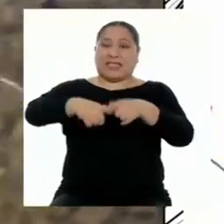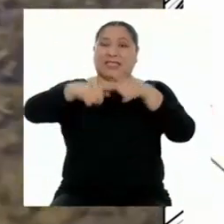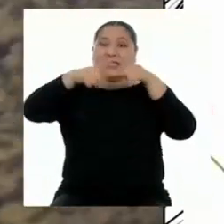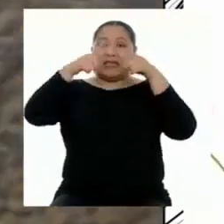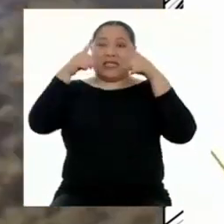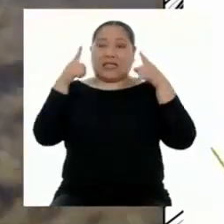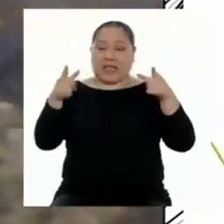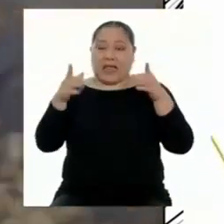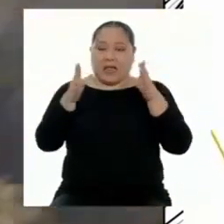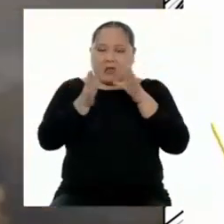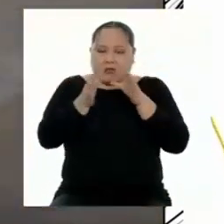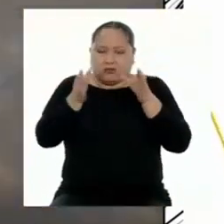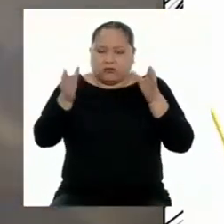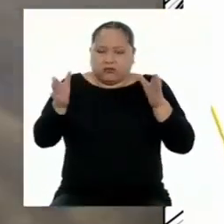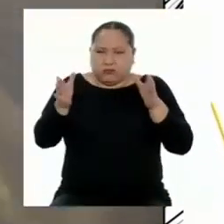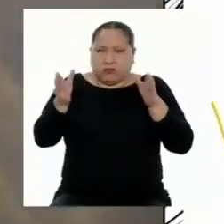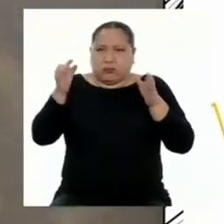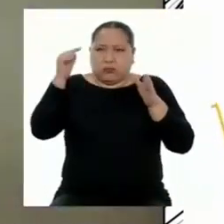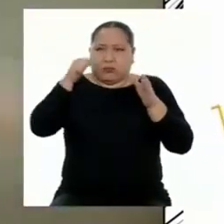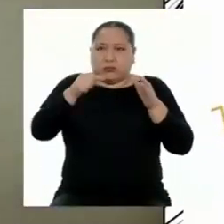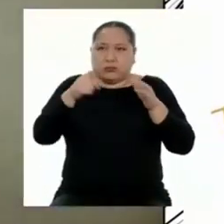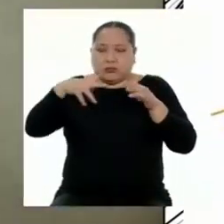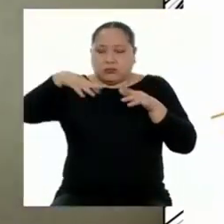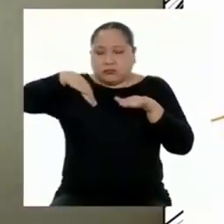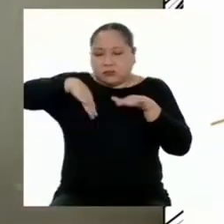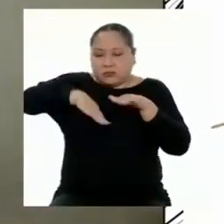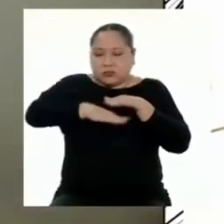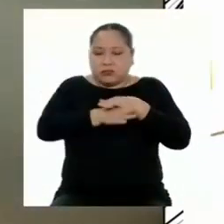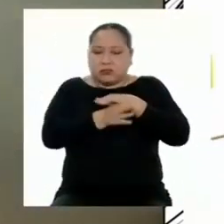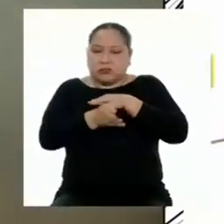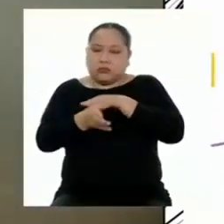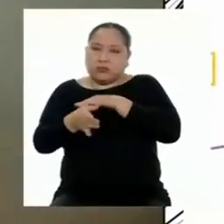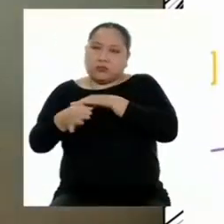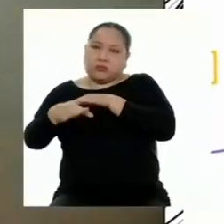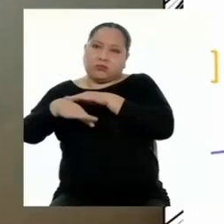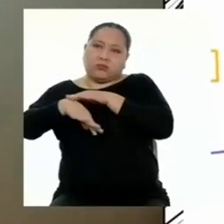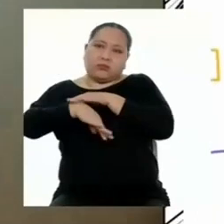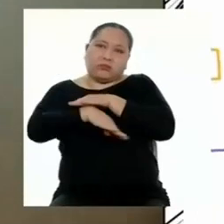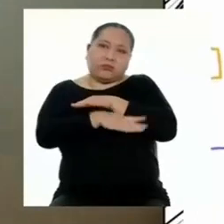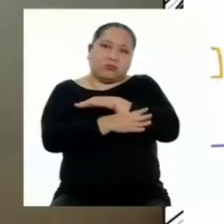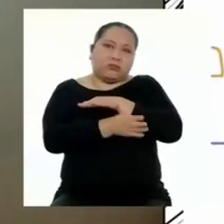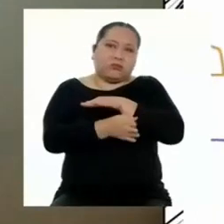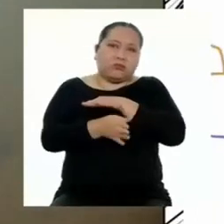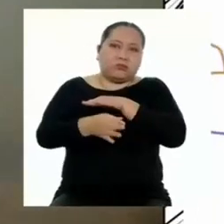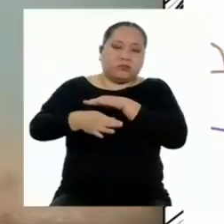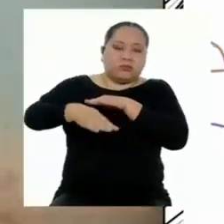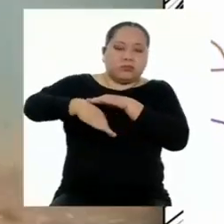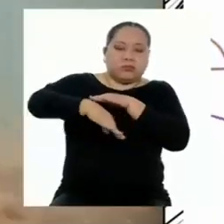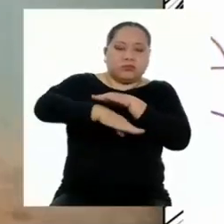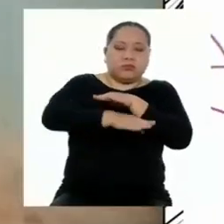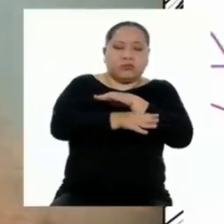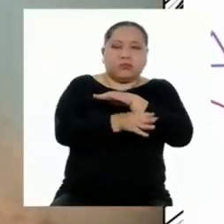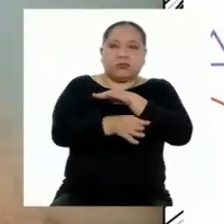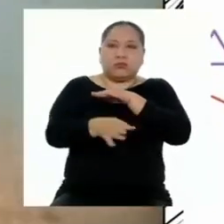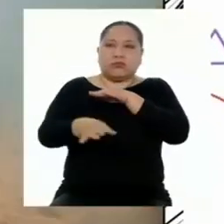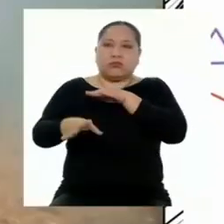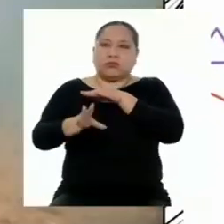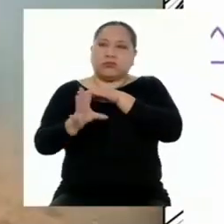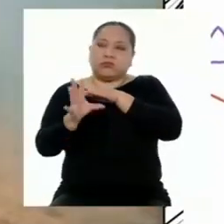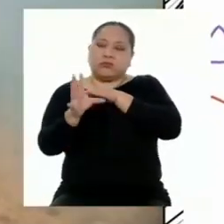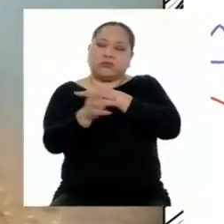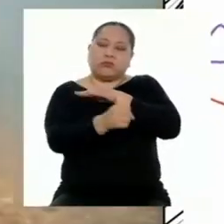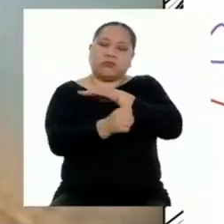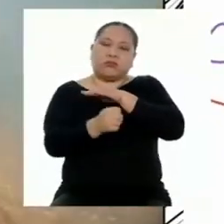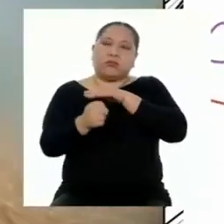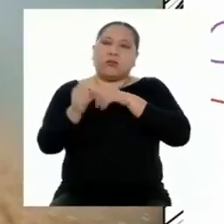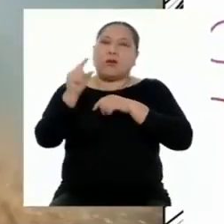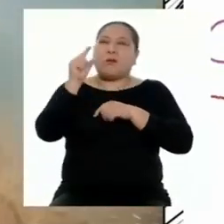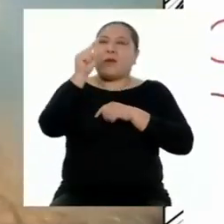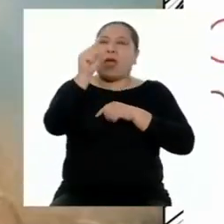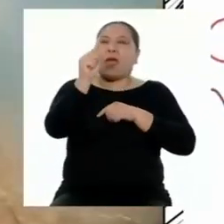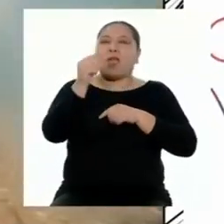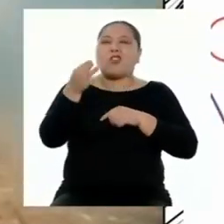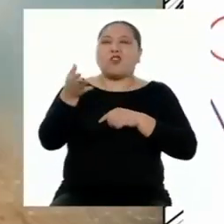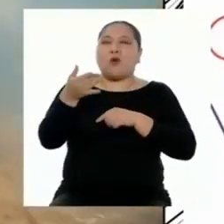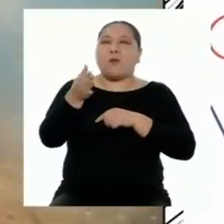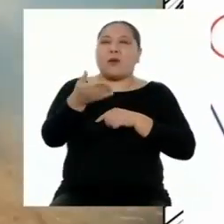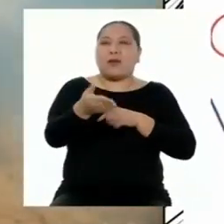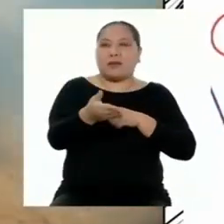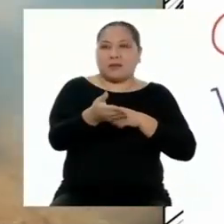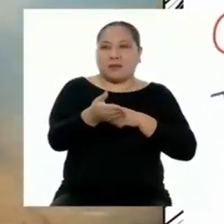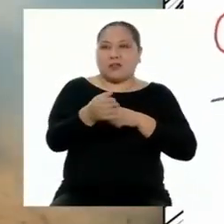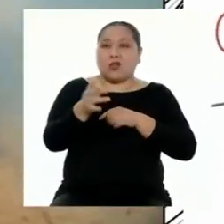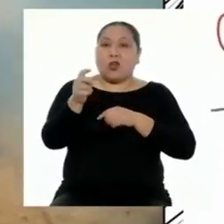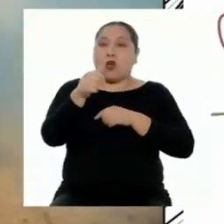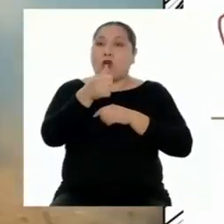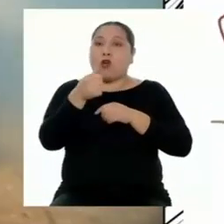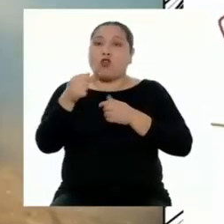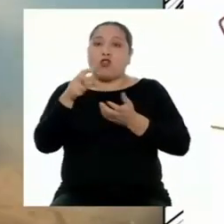del Titicaca se puede desplazar con facilidad en su hábitat acuático y cazar pequeños peces,